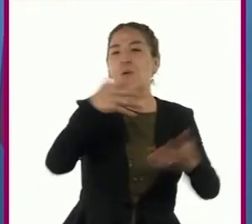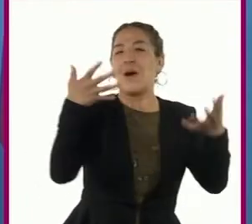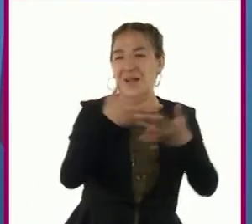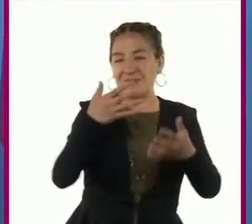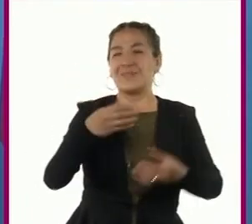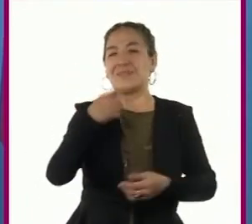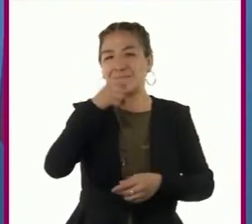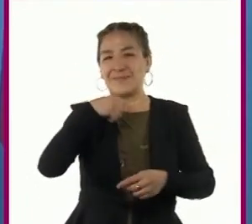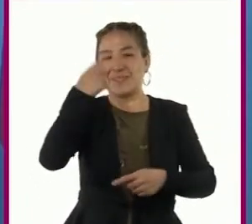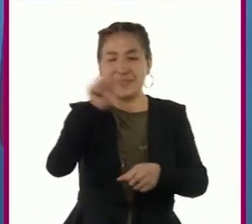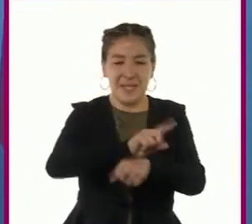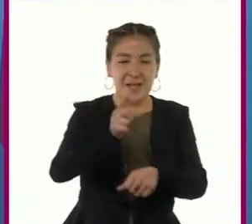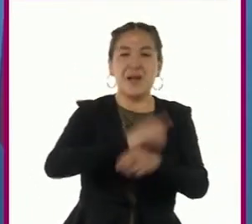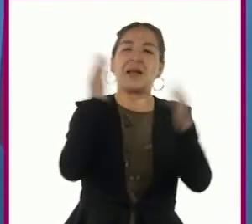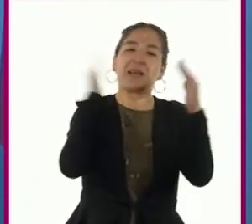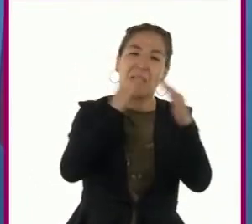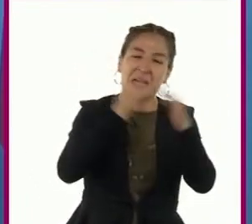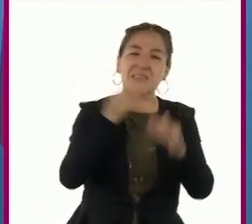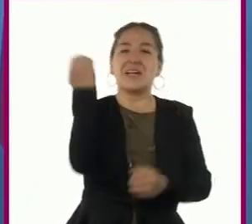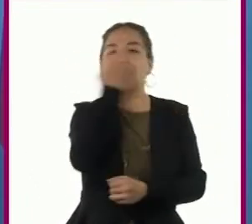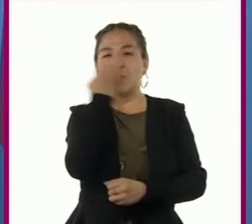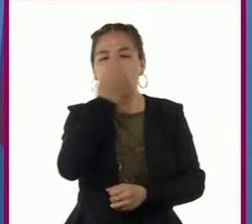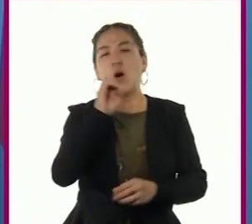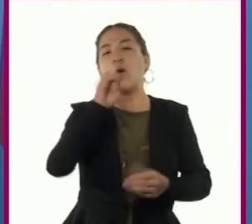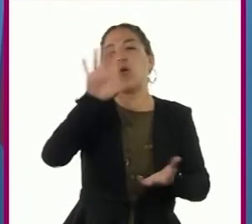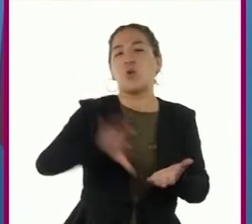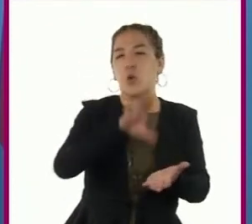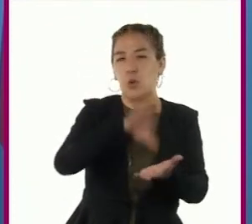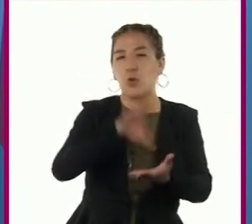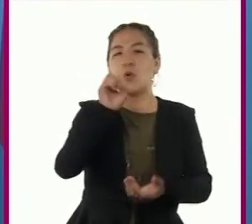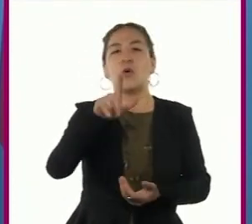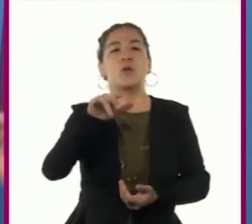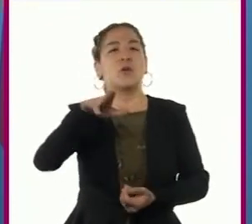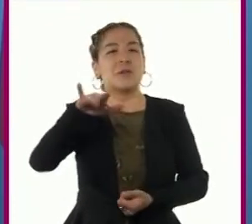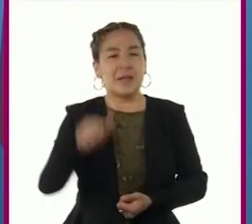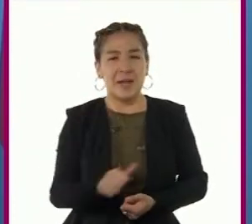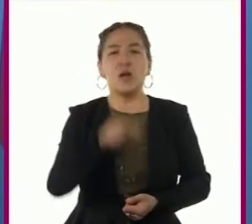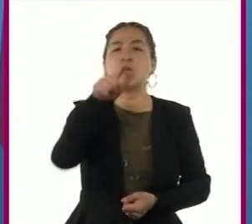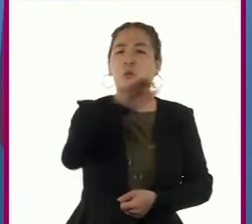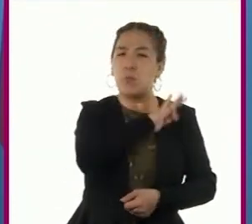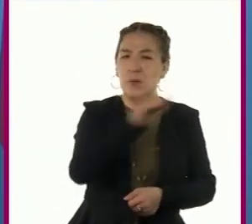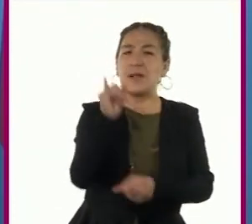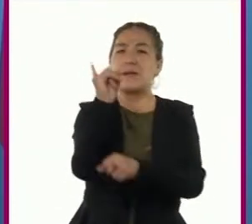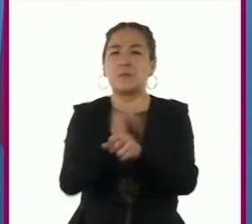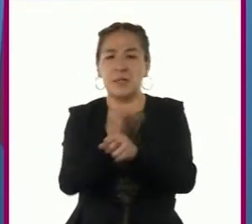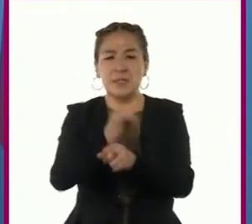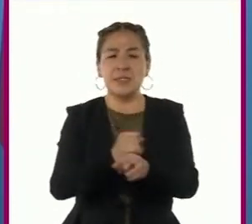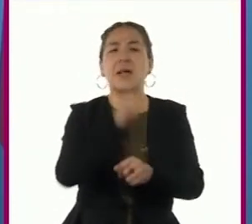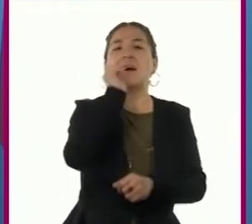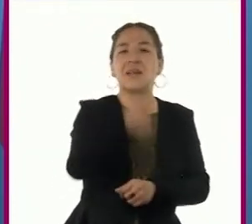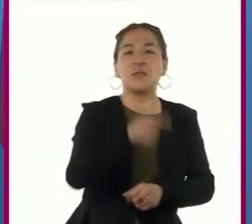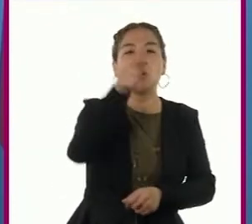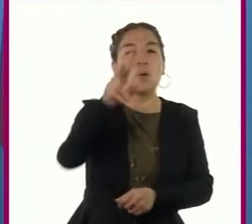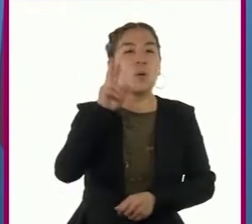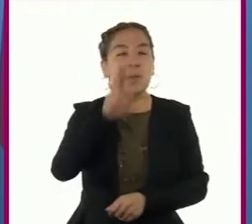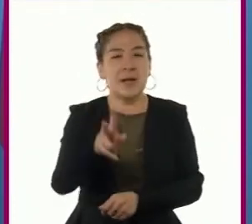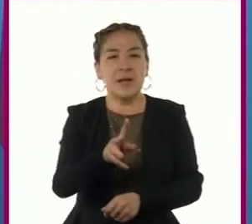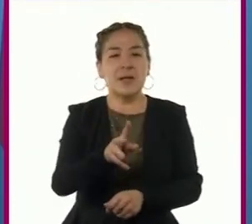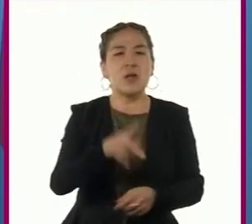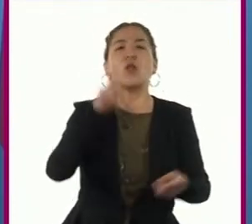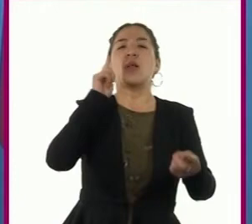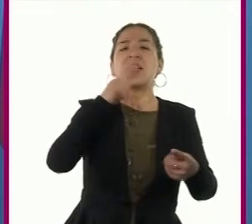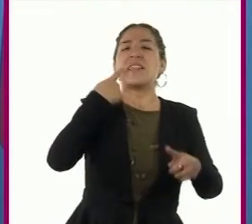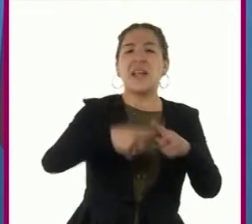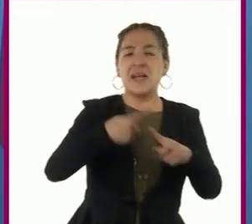desenvuelven, su casa, escuela o colonia. Pueden investigar más acerca de ellos averiguando quiénes